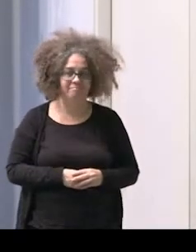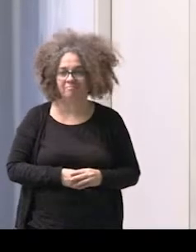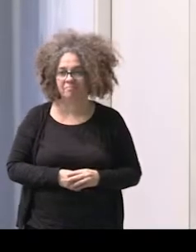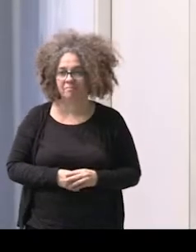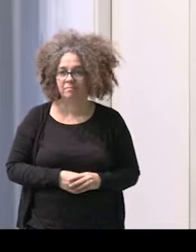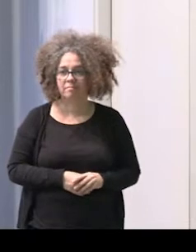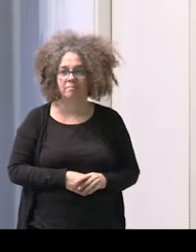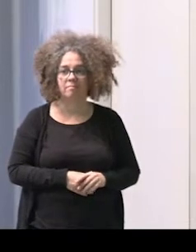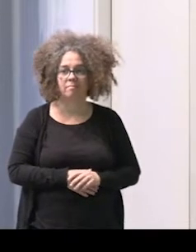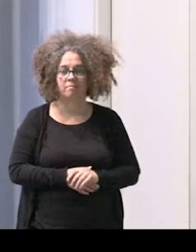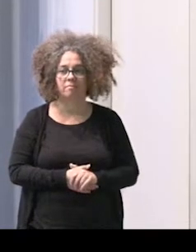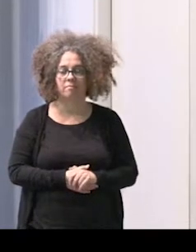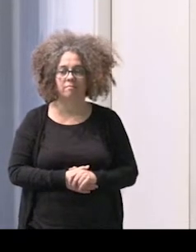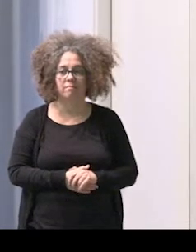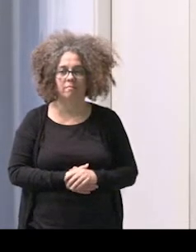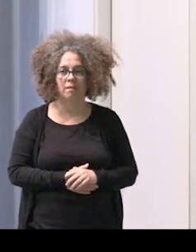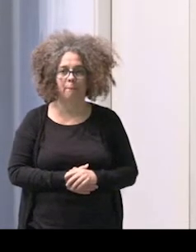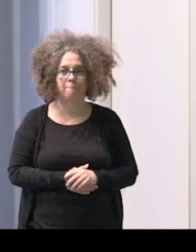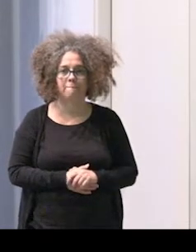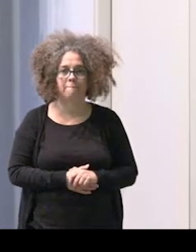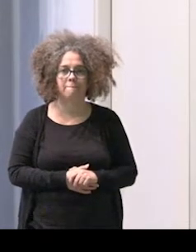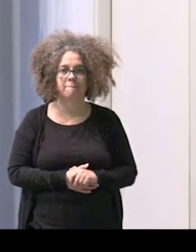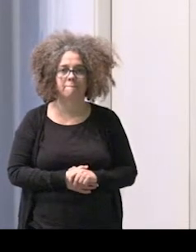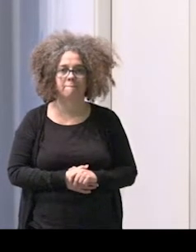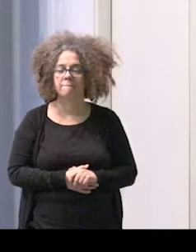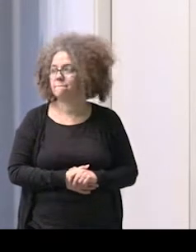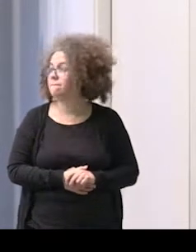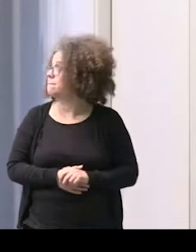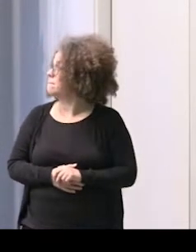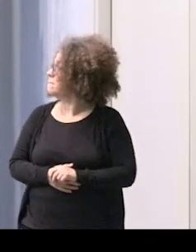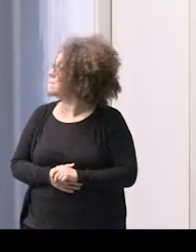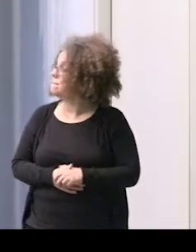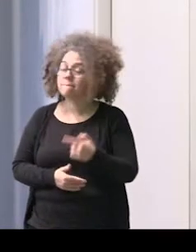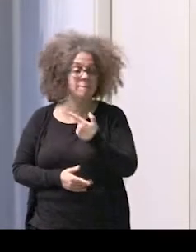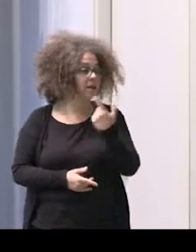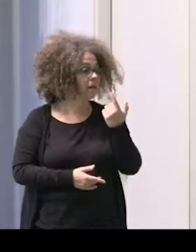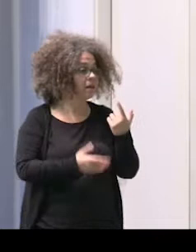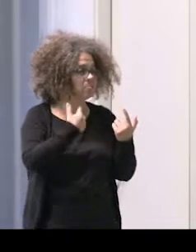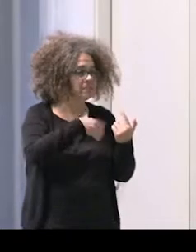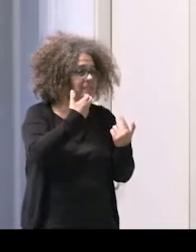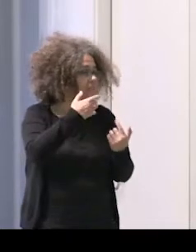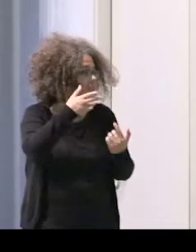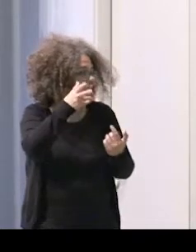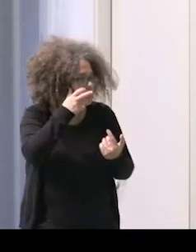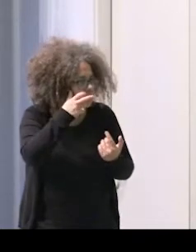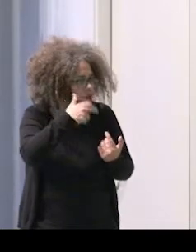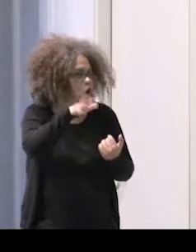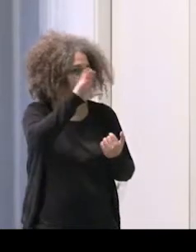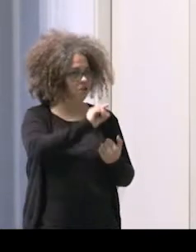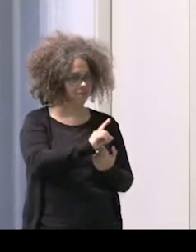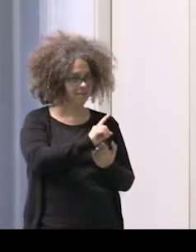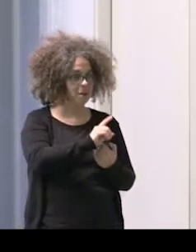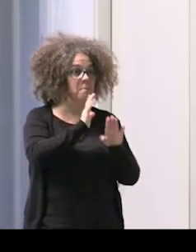ellos. Bueno, evidentemente, como dice esta diapositiva, no se puede entender lo que no se oye, pero oír el habla no basta